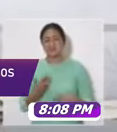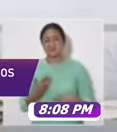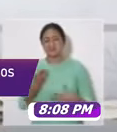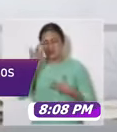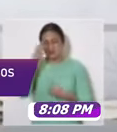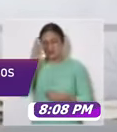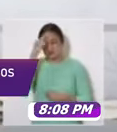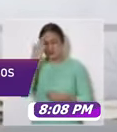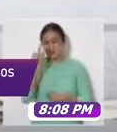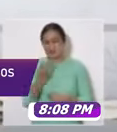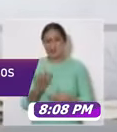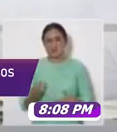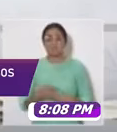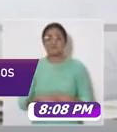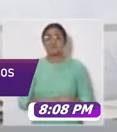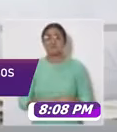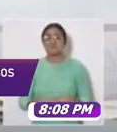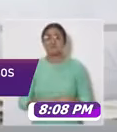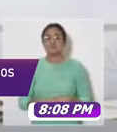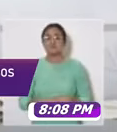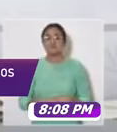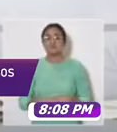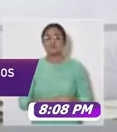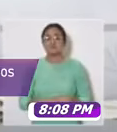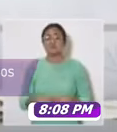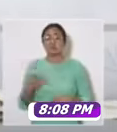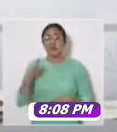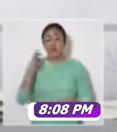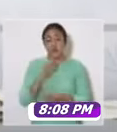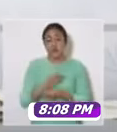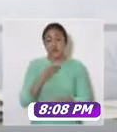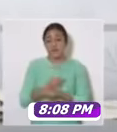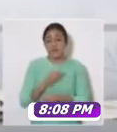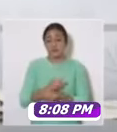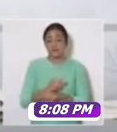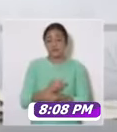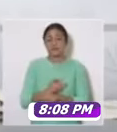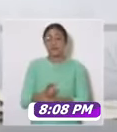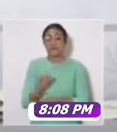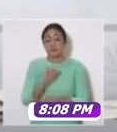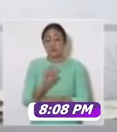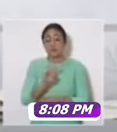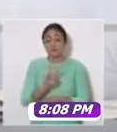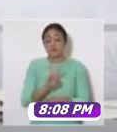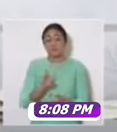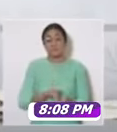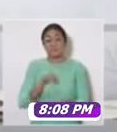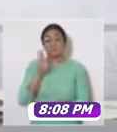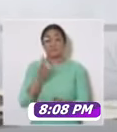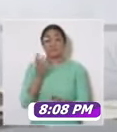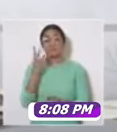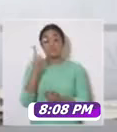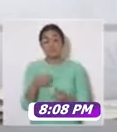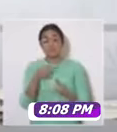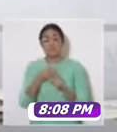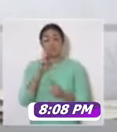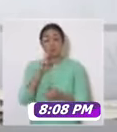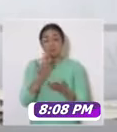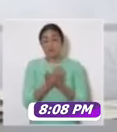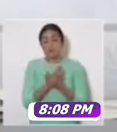la viruela símica, y ahorita a partir del viernes, jueves y viernes, mandamos 3 muestras más